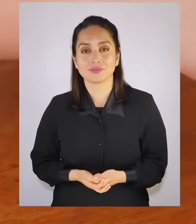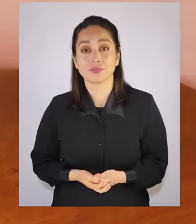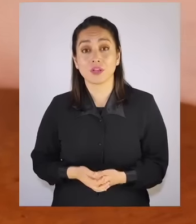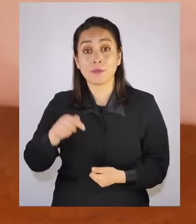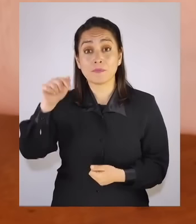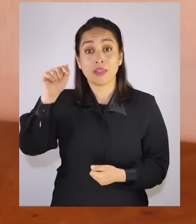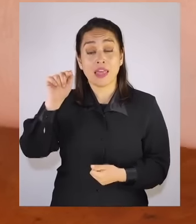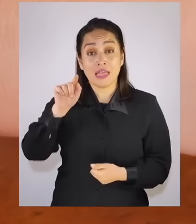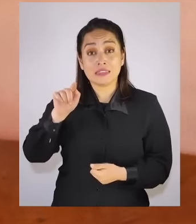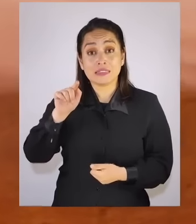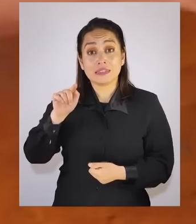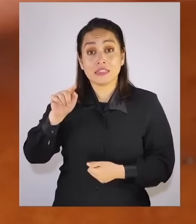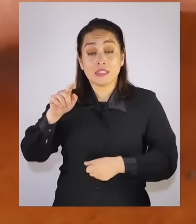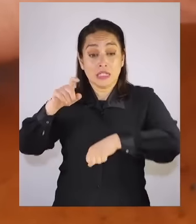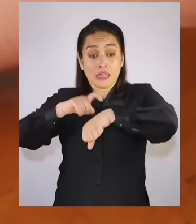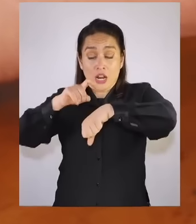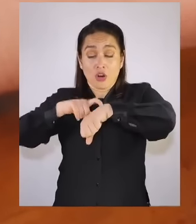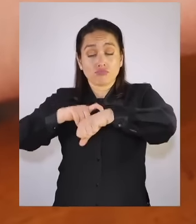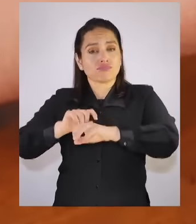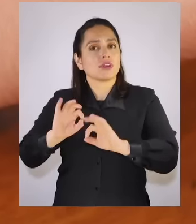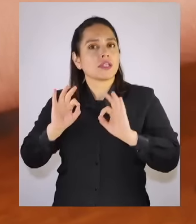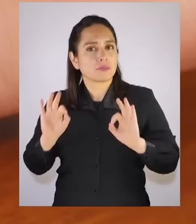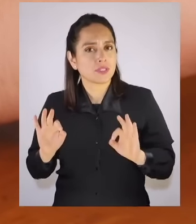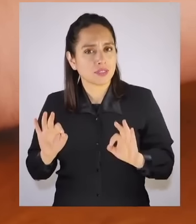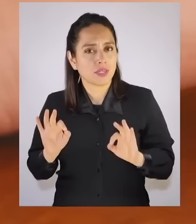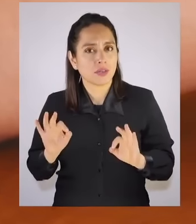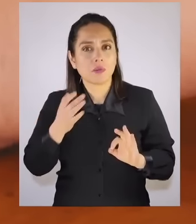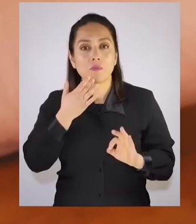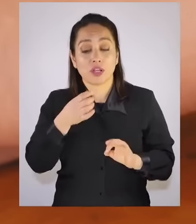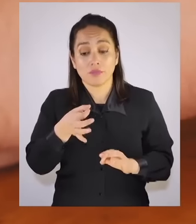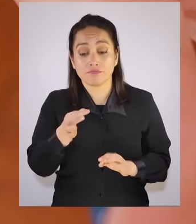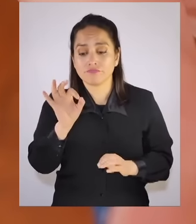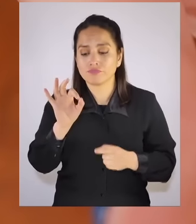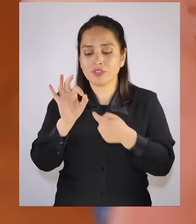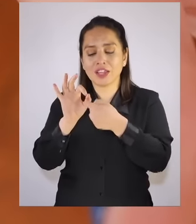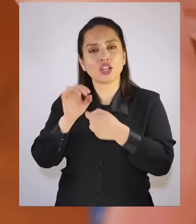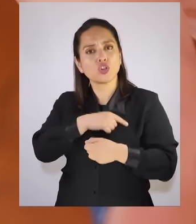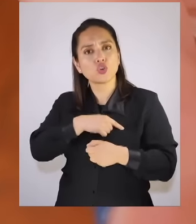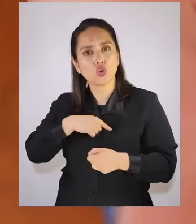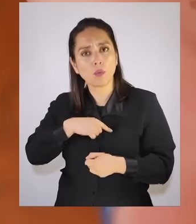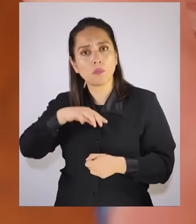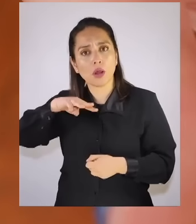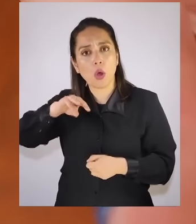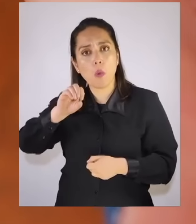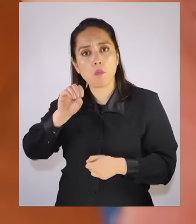Este reloj es bien particular. Atrás está firmado por John Mowat.